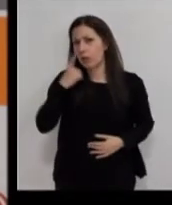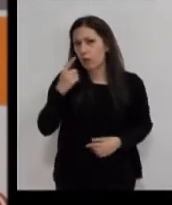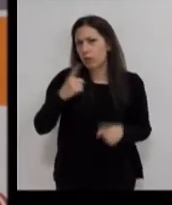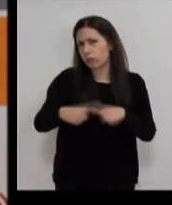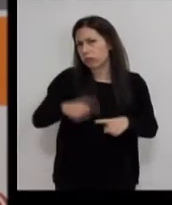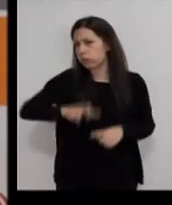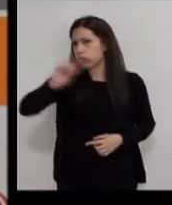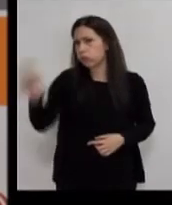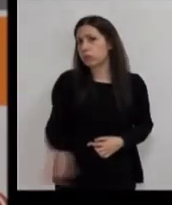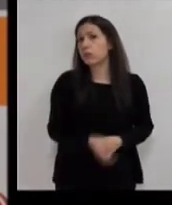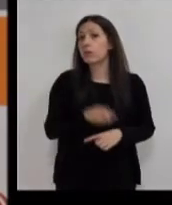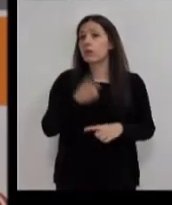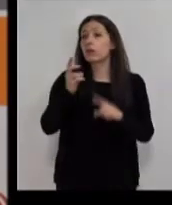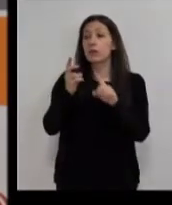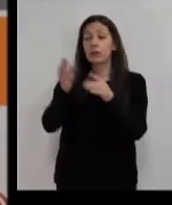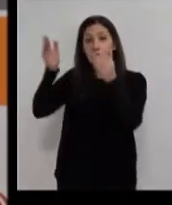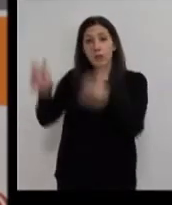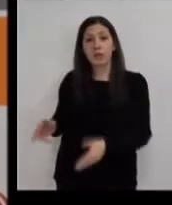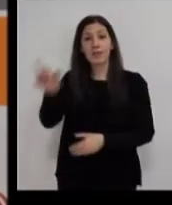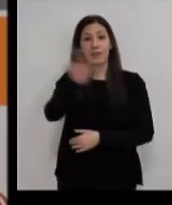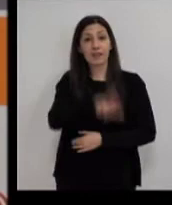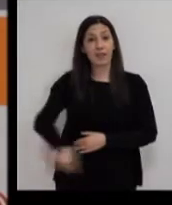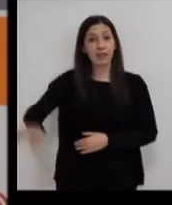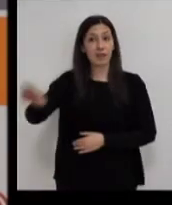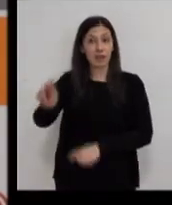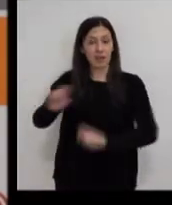aumentada, plataformas de pago, sistemas de geolocalización.